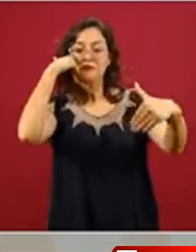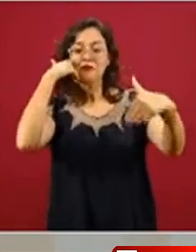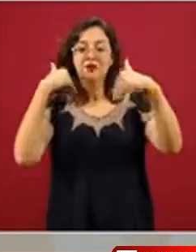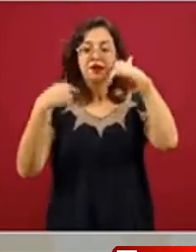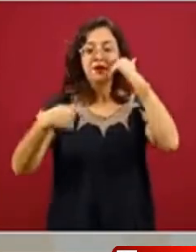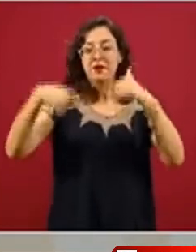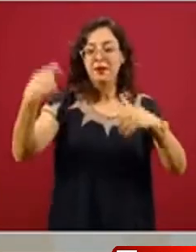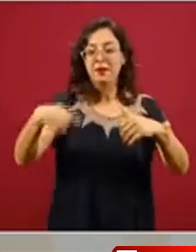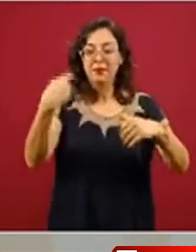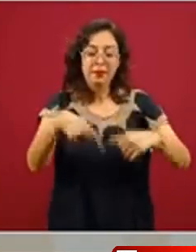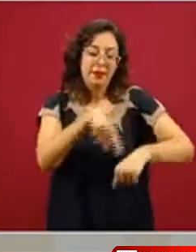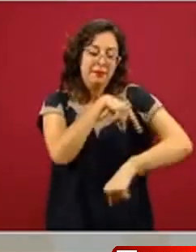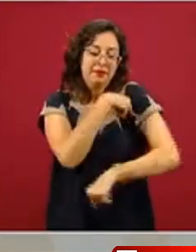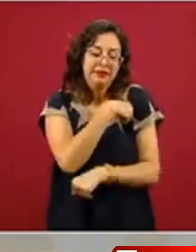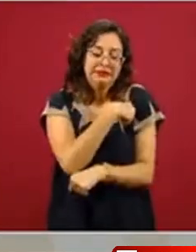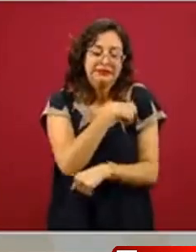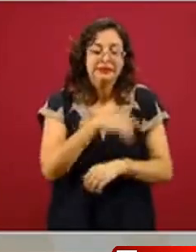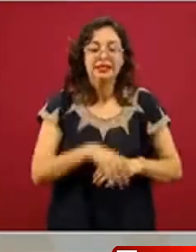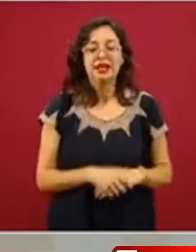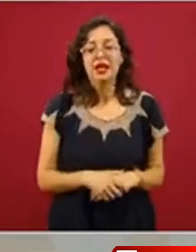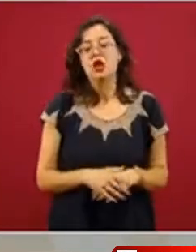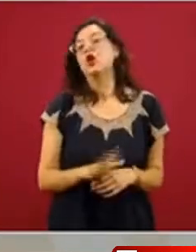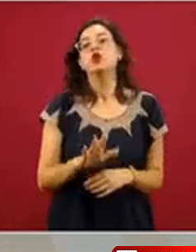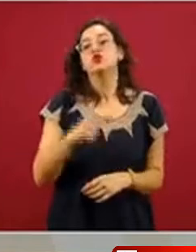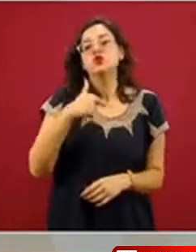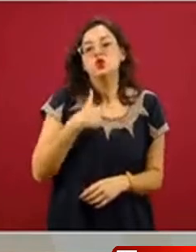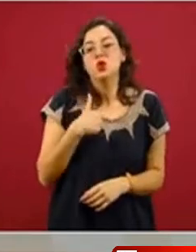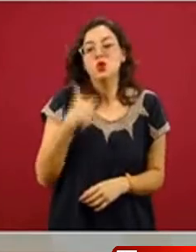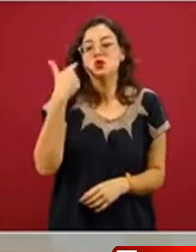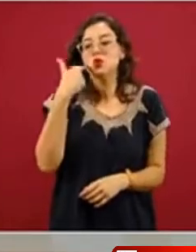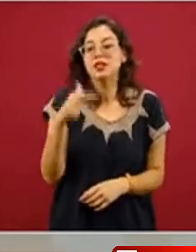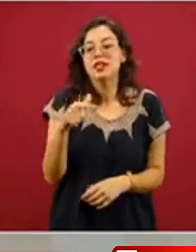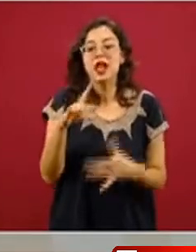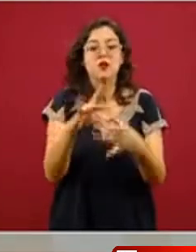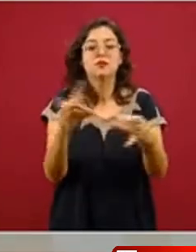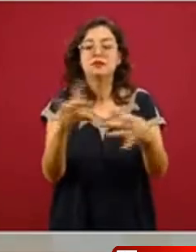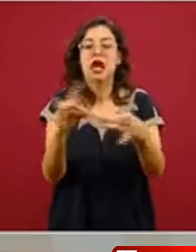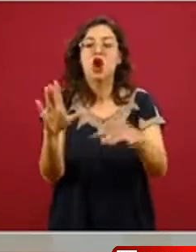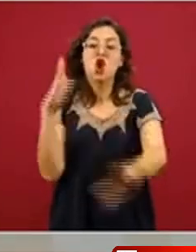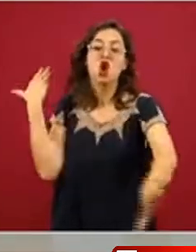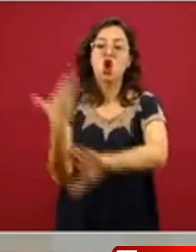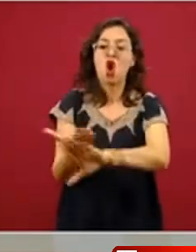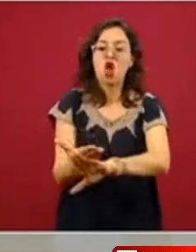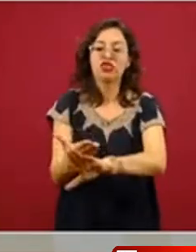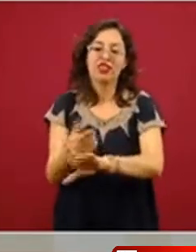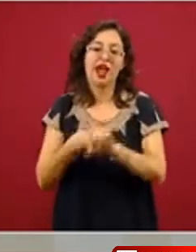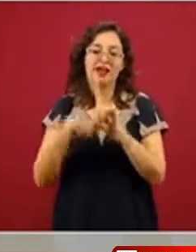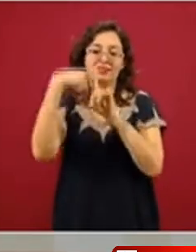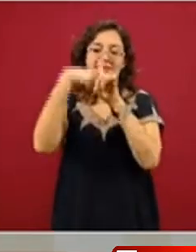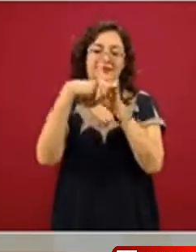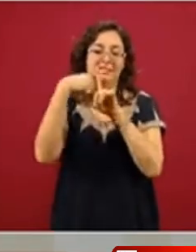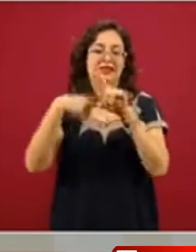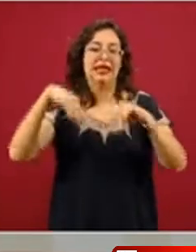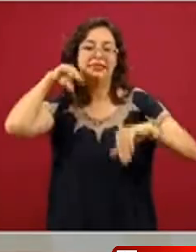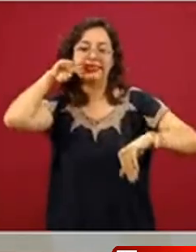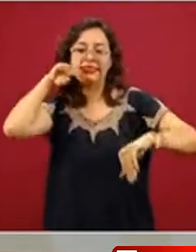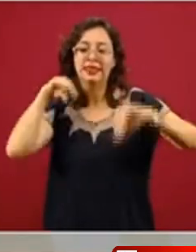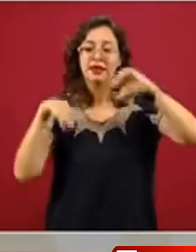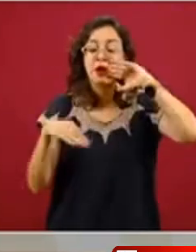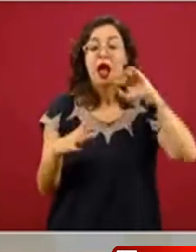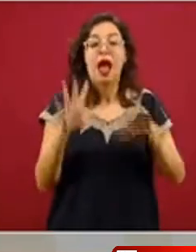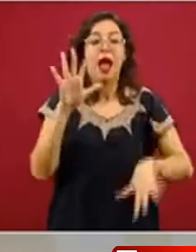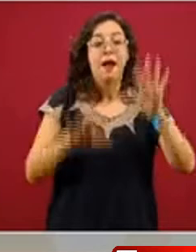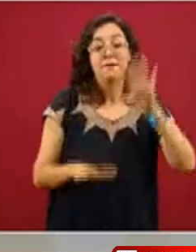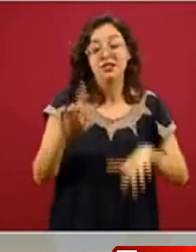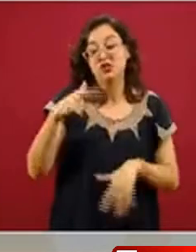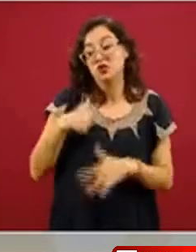no quisiera dar la impresión de que soy enemigo de los termómetros, porque cuando he dado una explicación técnica sobre las limitaciones de los